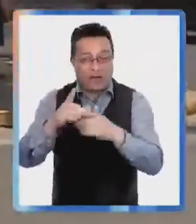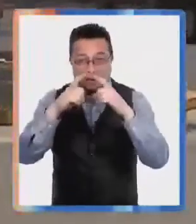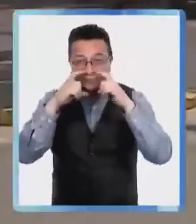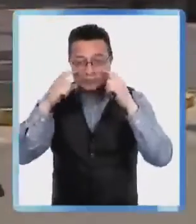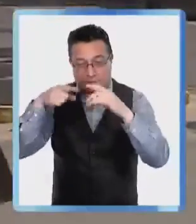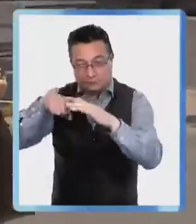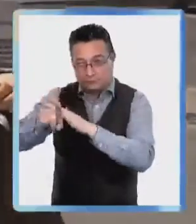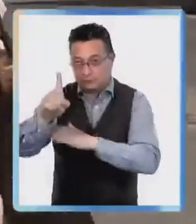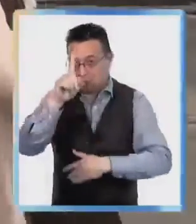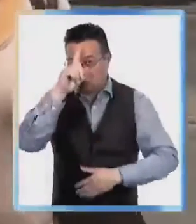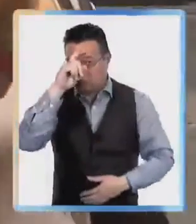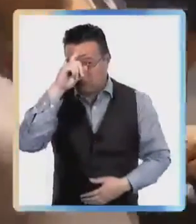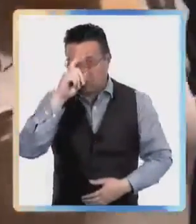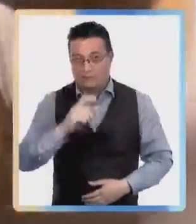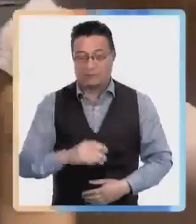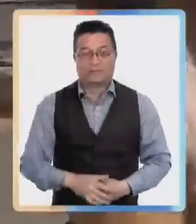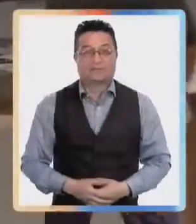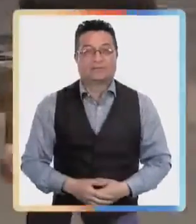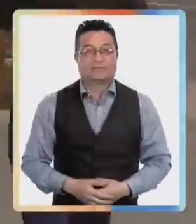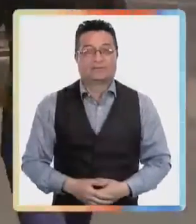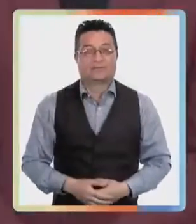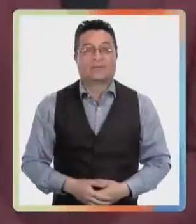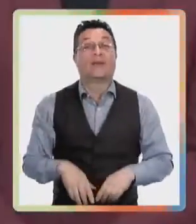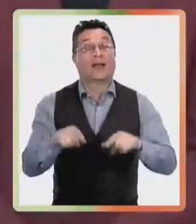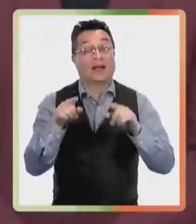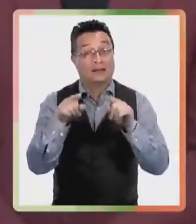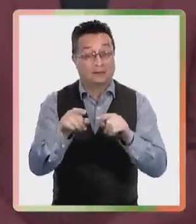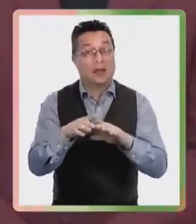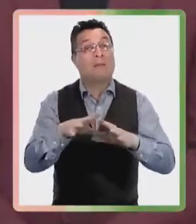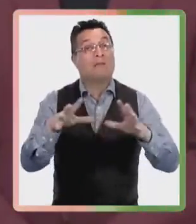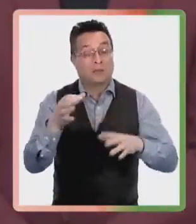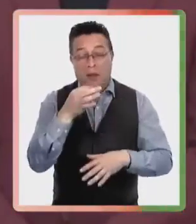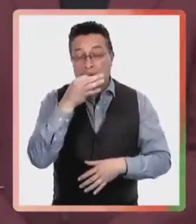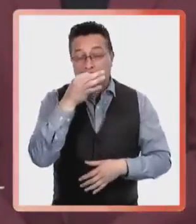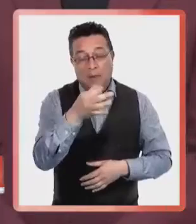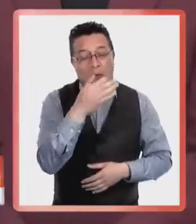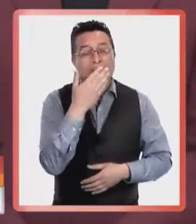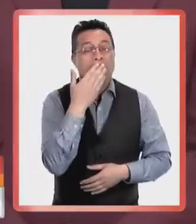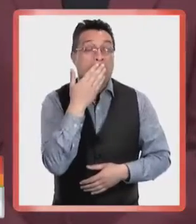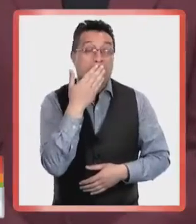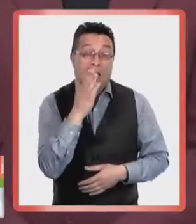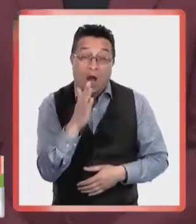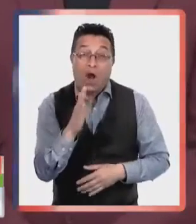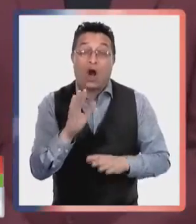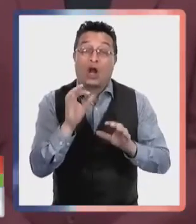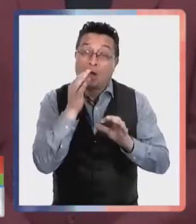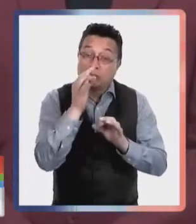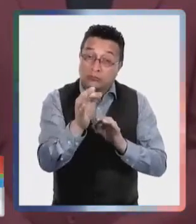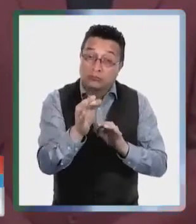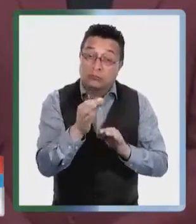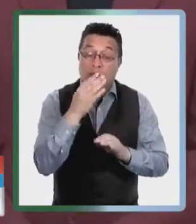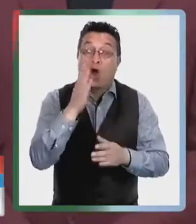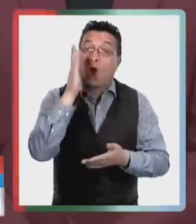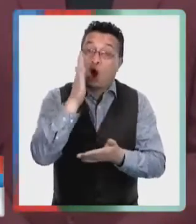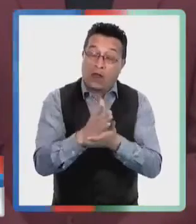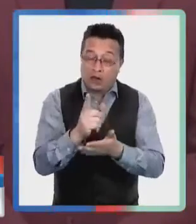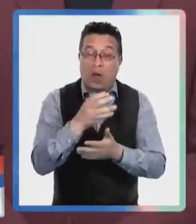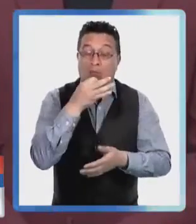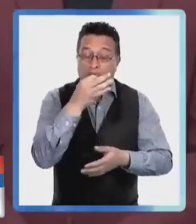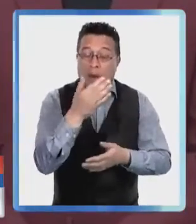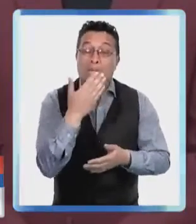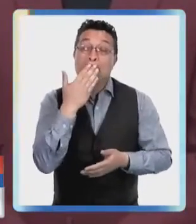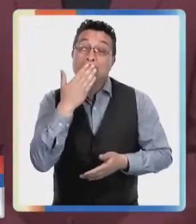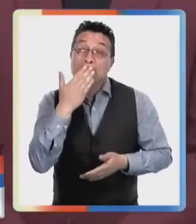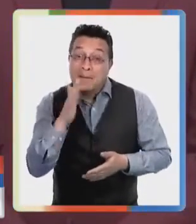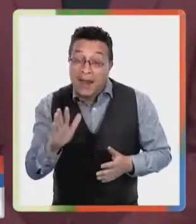utilizarla en los centros de salud. Será altamente recomendable en todas las personas, en todas las ocasiones en las